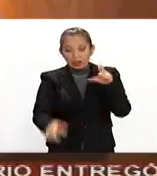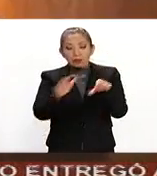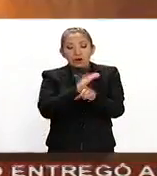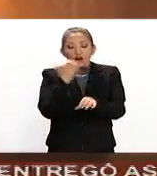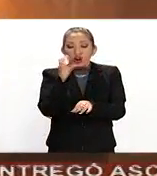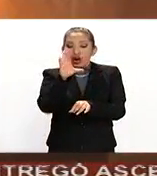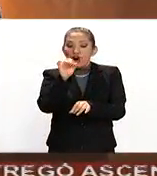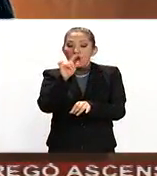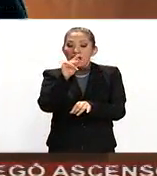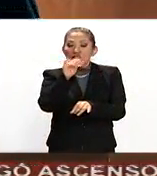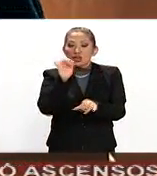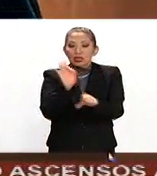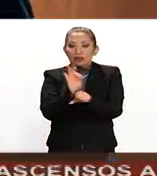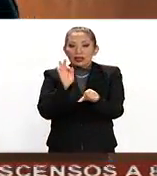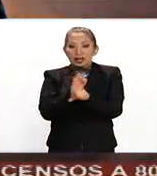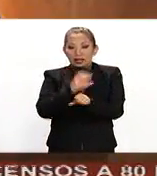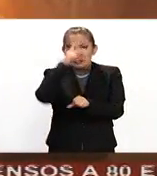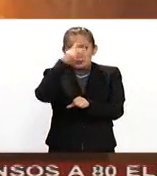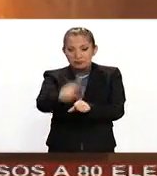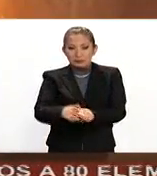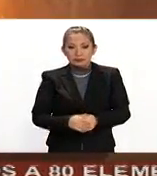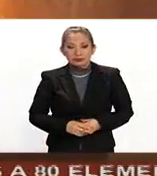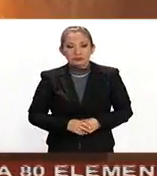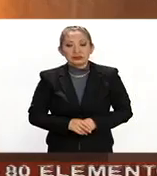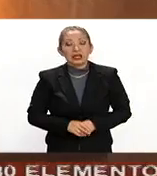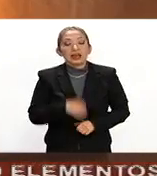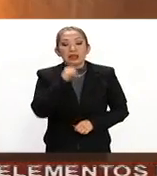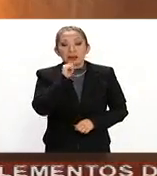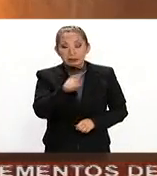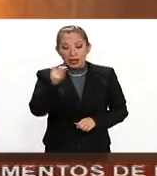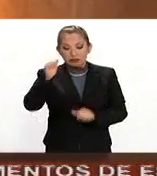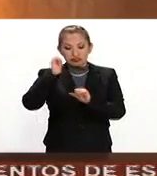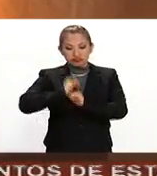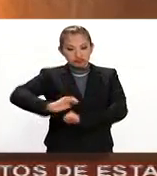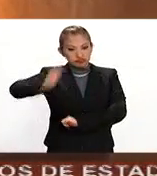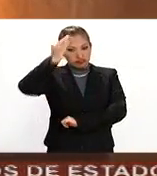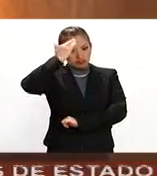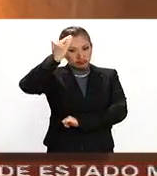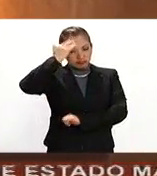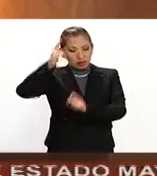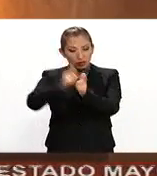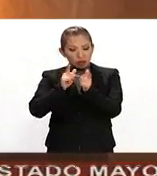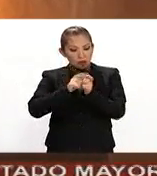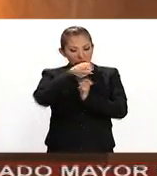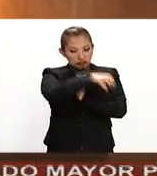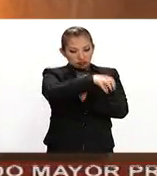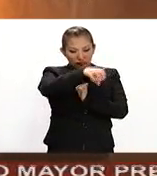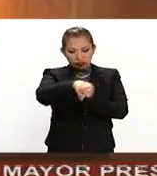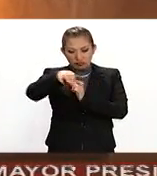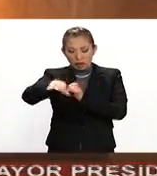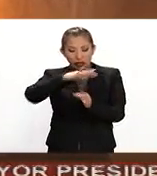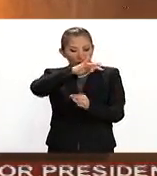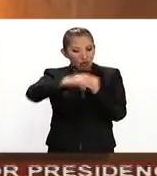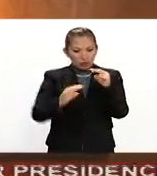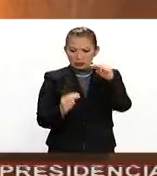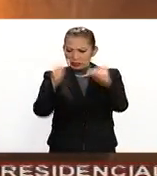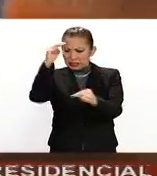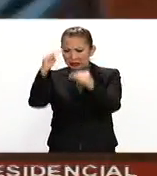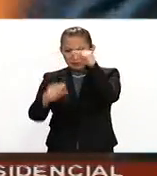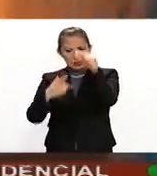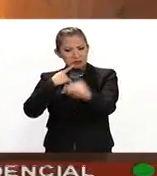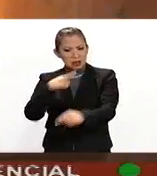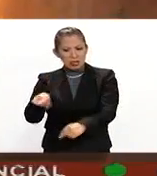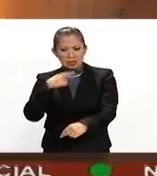el Colegio de Defensa Nacional. Ha sido comandante de unidades en todos los niveles de